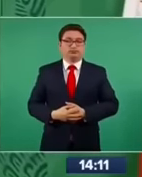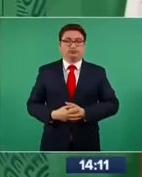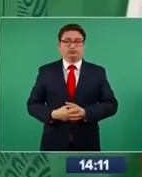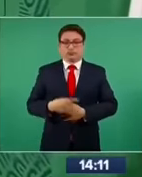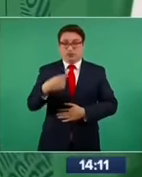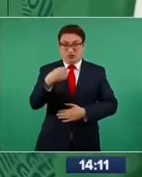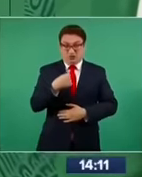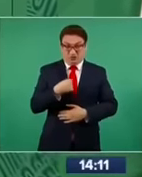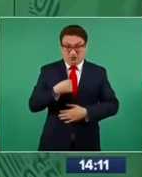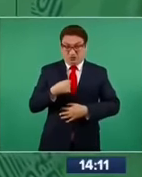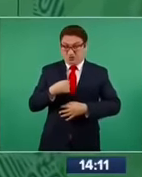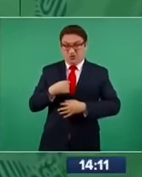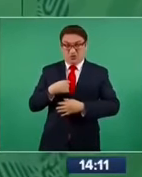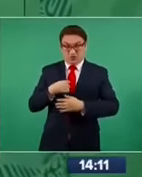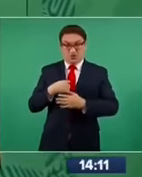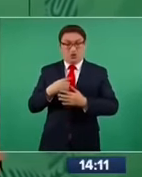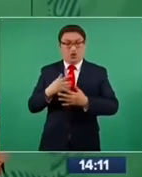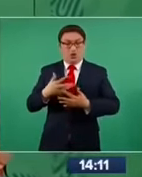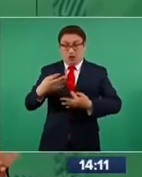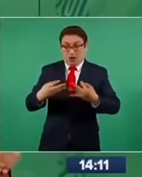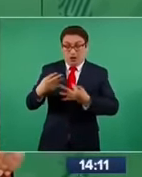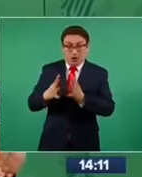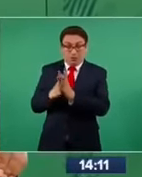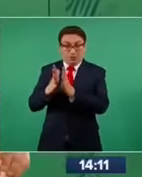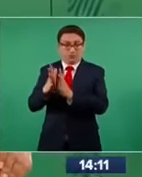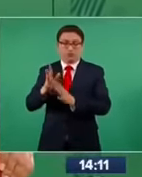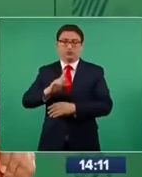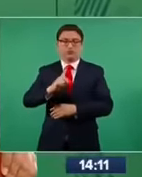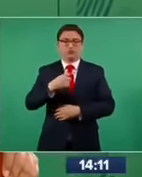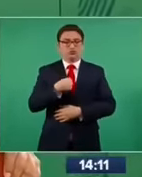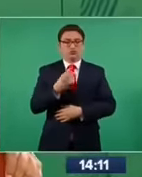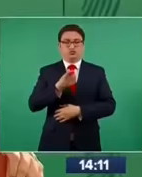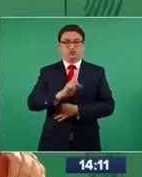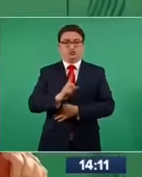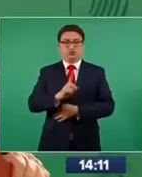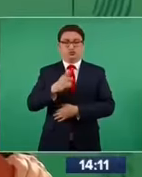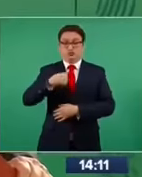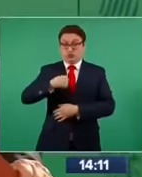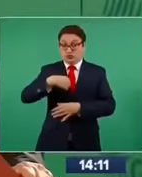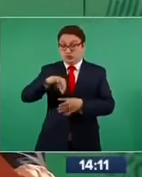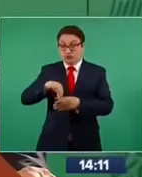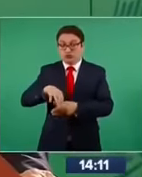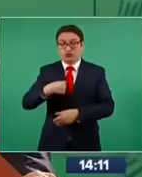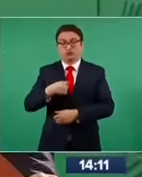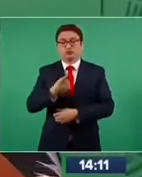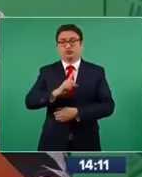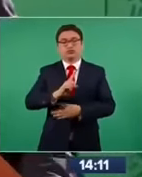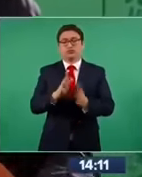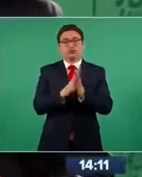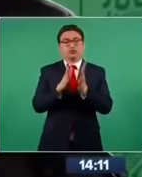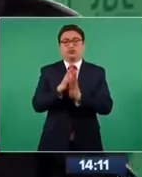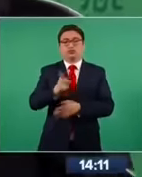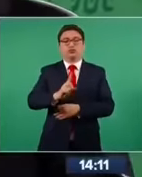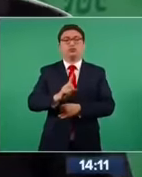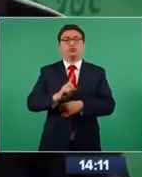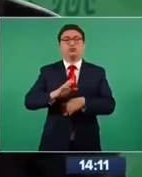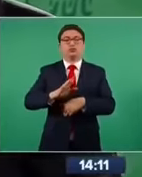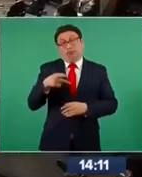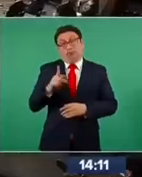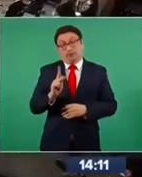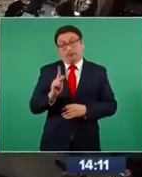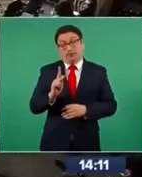Yo no voy a participar en la consulta ni voy a votar porque se